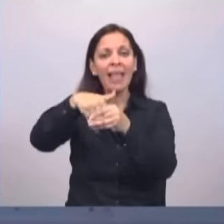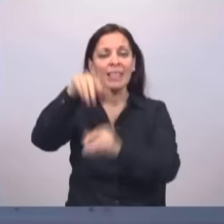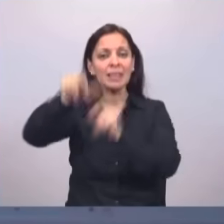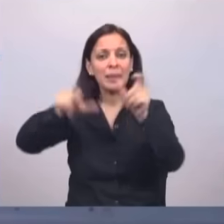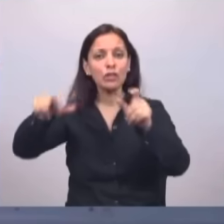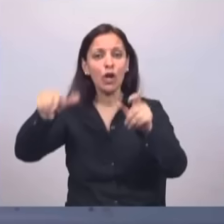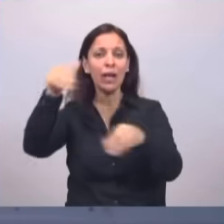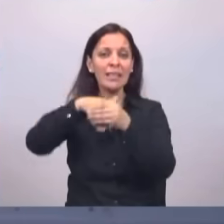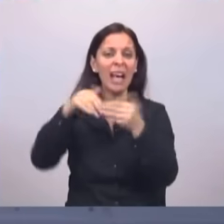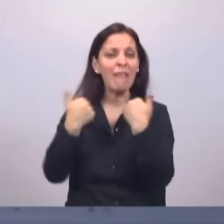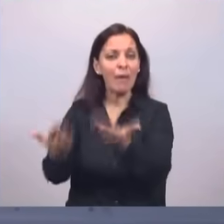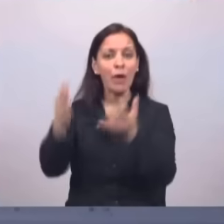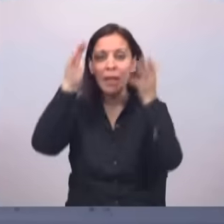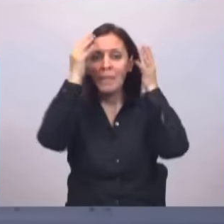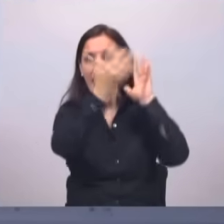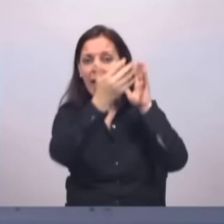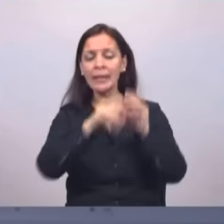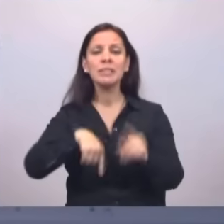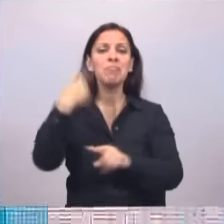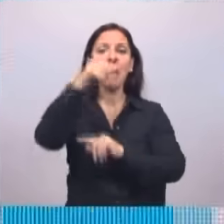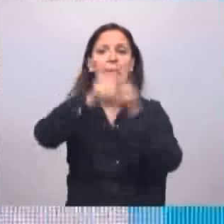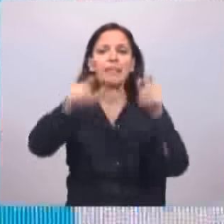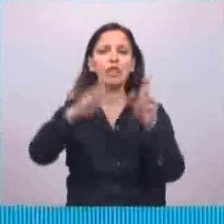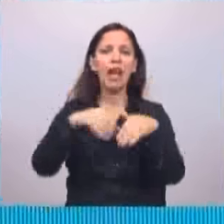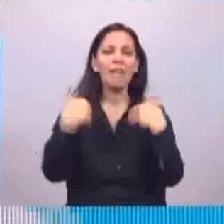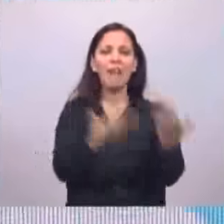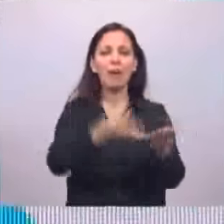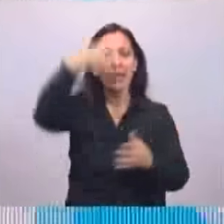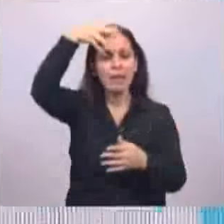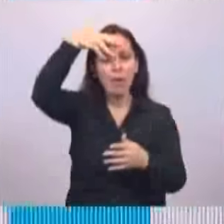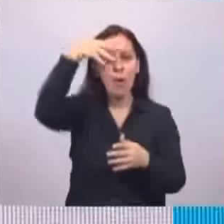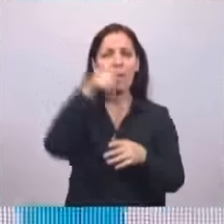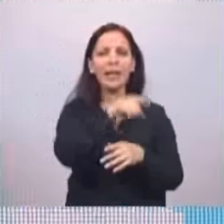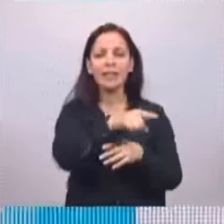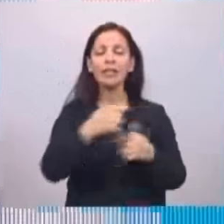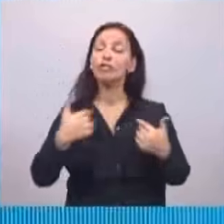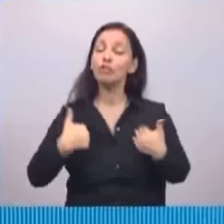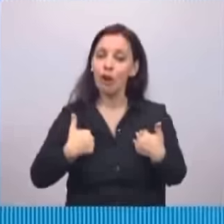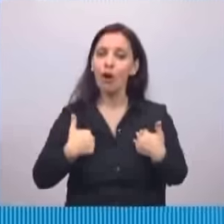que votaron a Milei, a los que votaron a Bullrich,